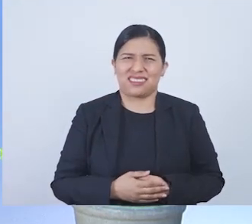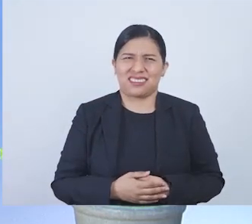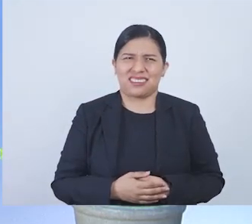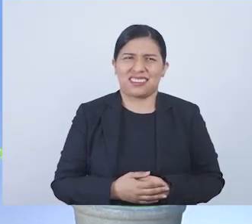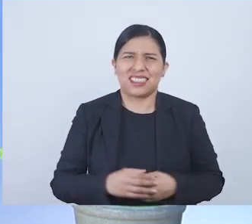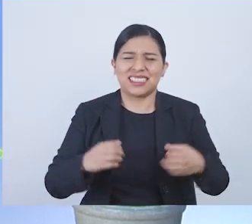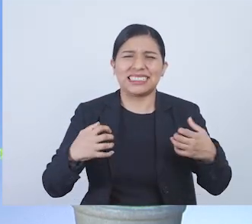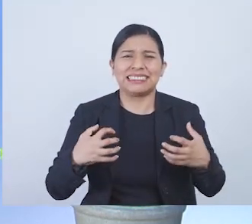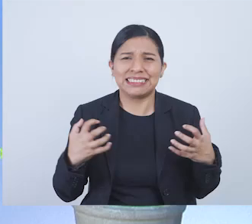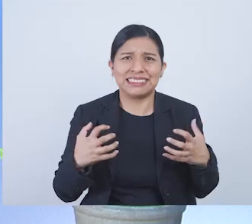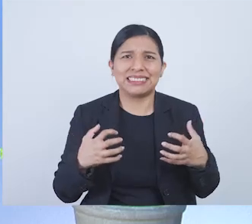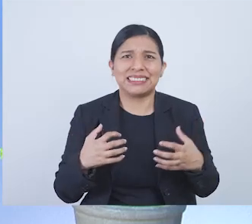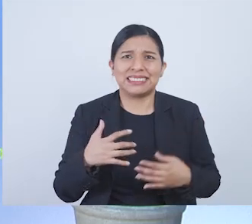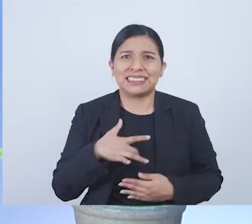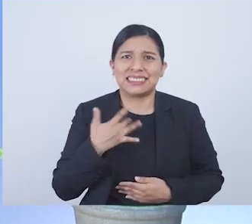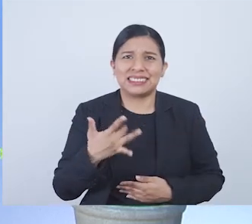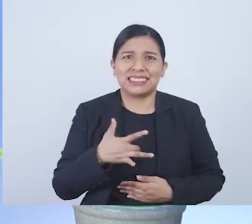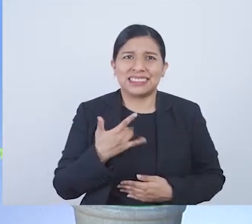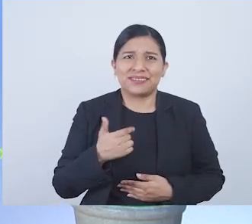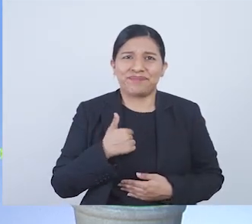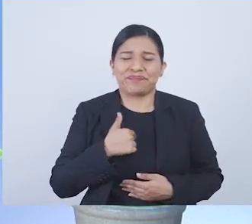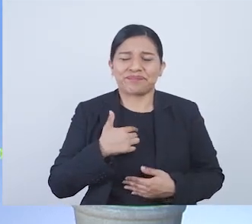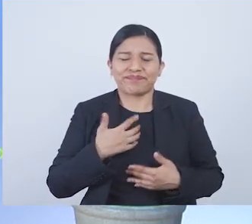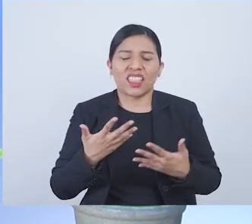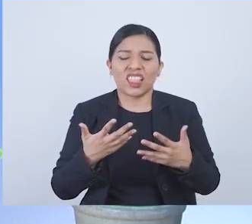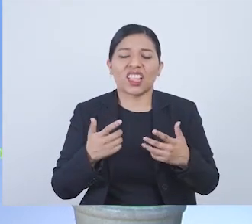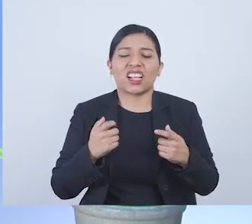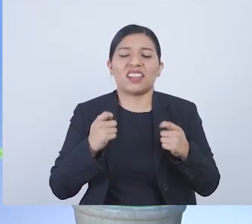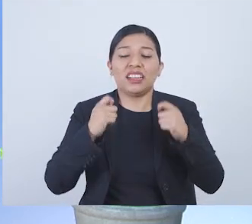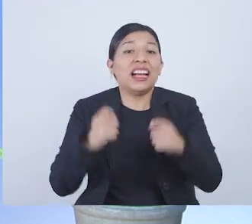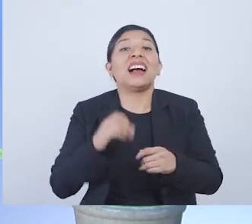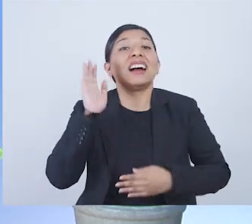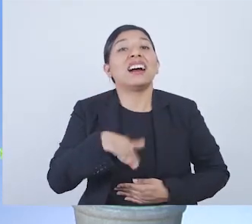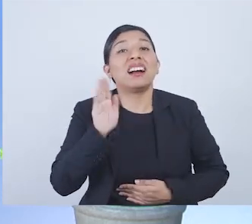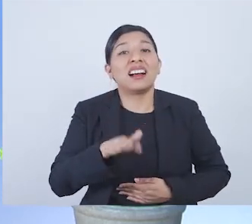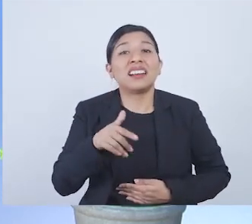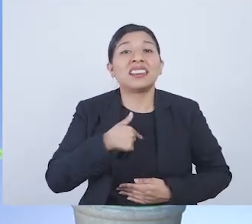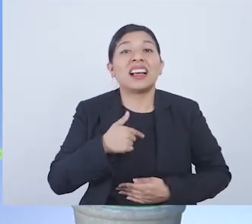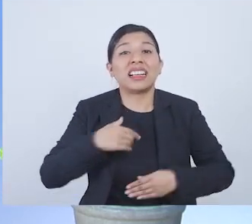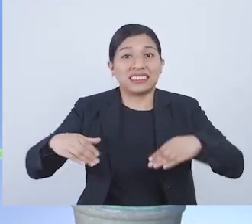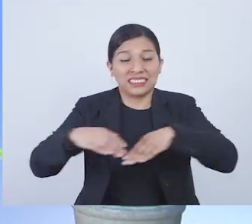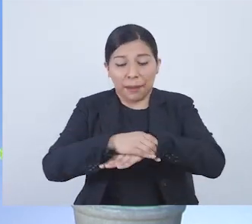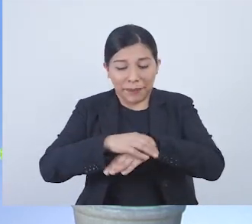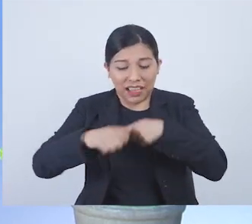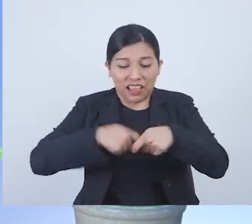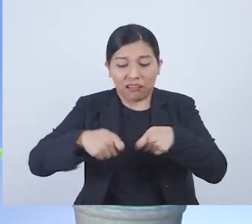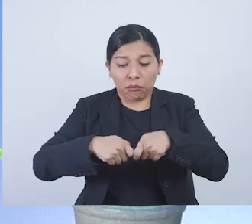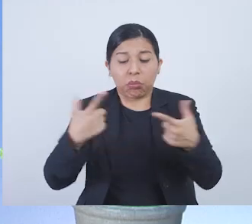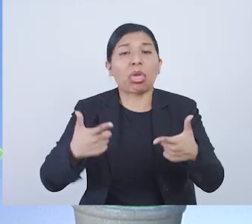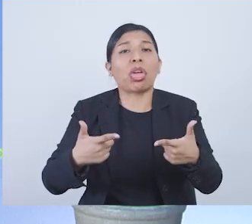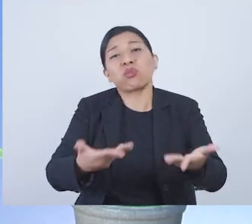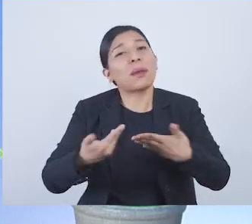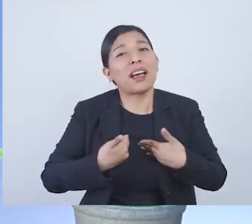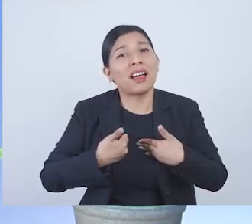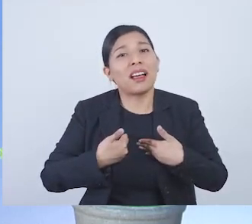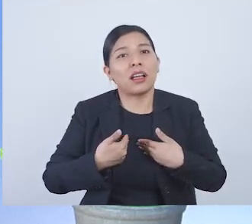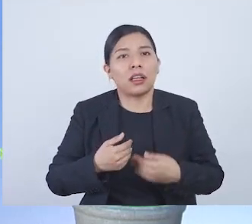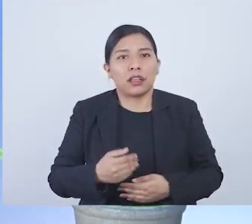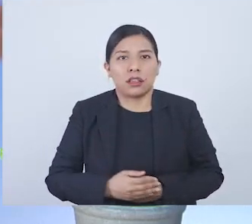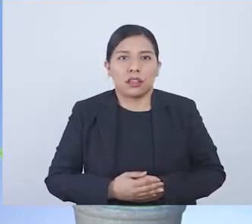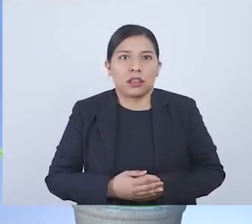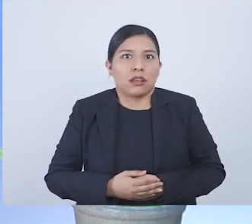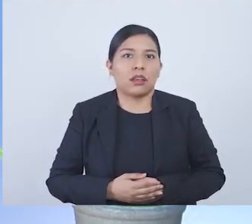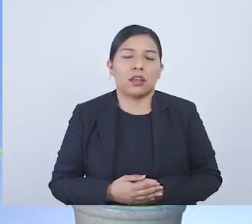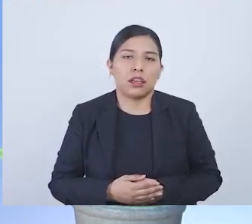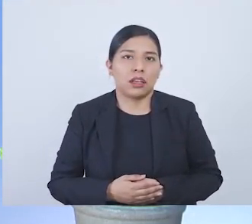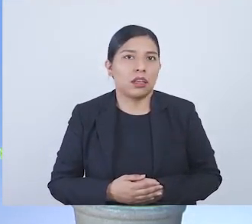Y yo se la puse, pero en ese momento, profesor, la cinta de zapatos se me ha soltado. Se me fue